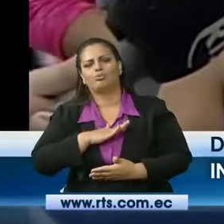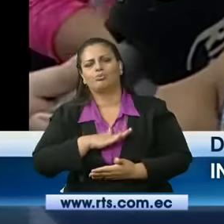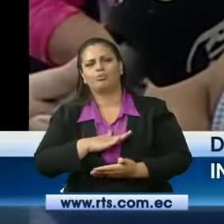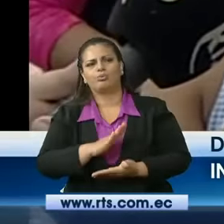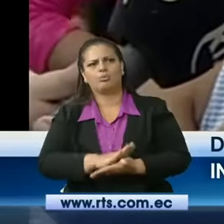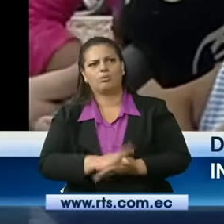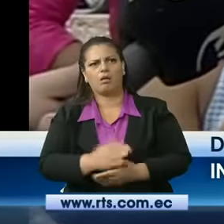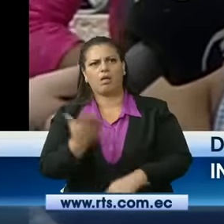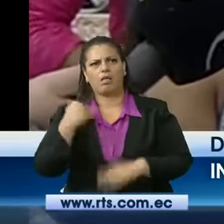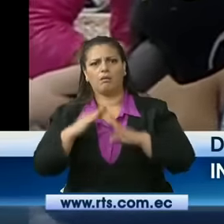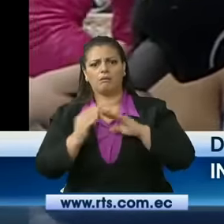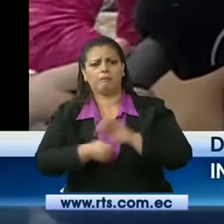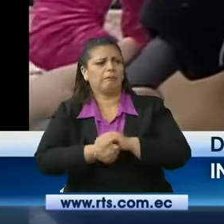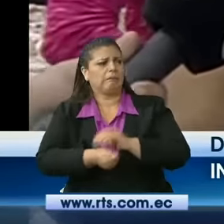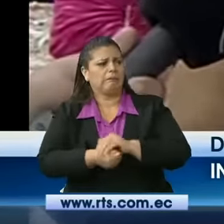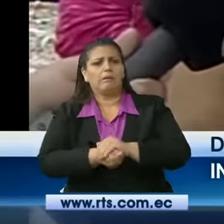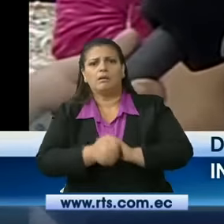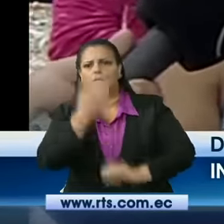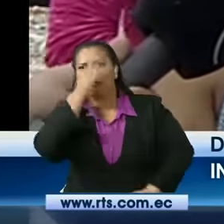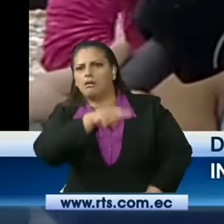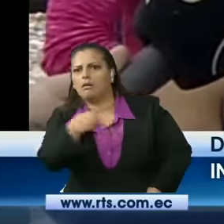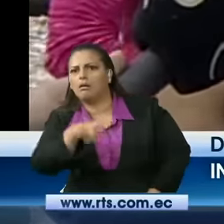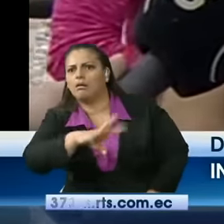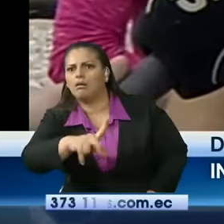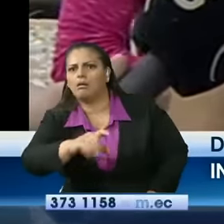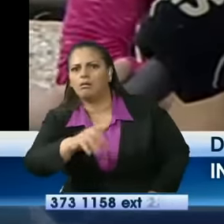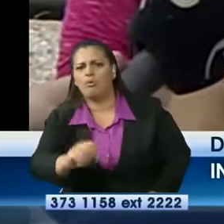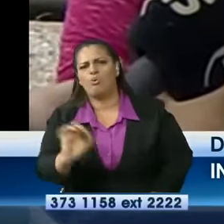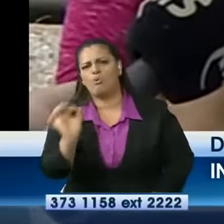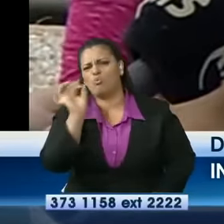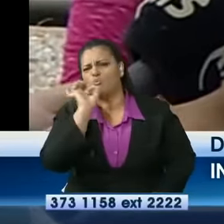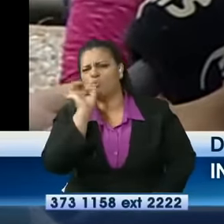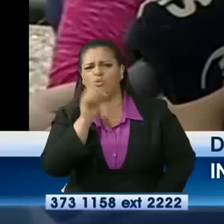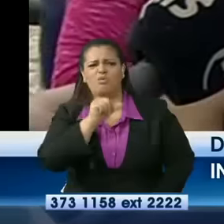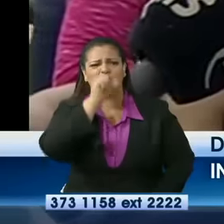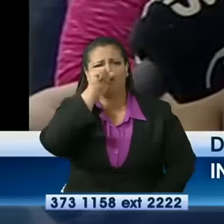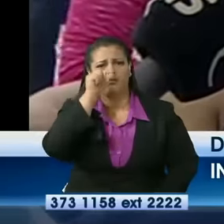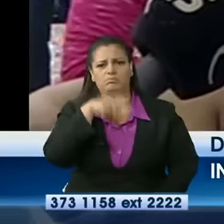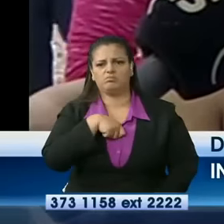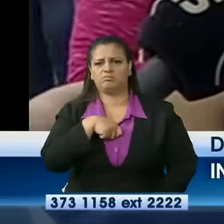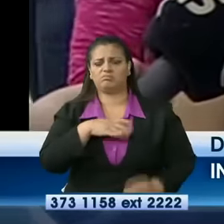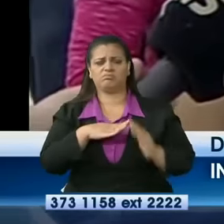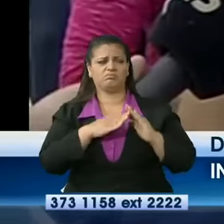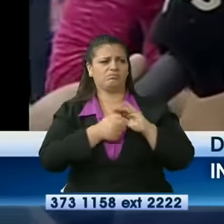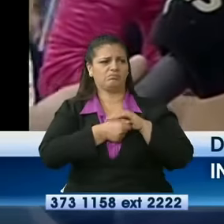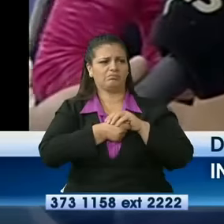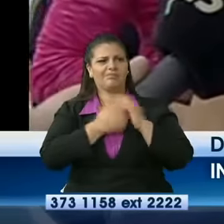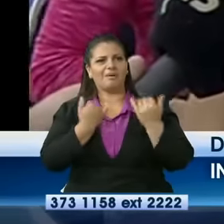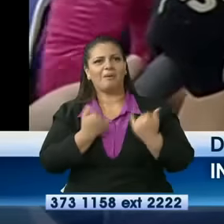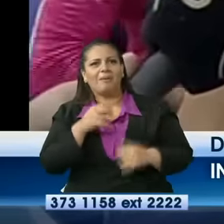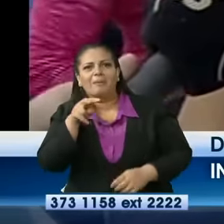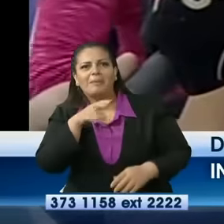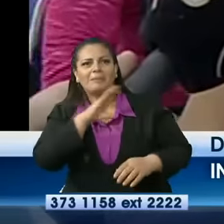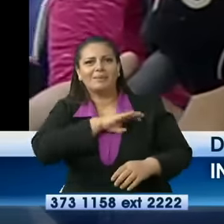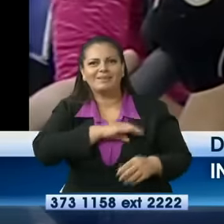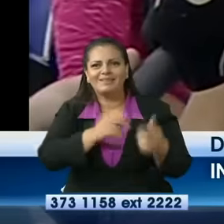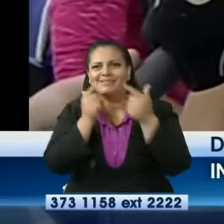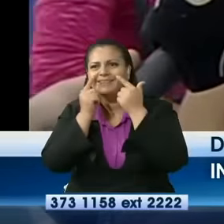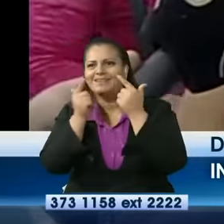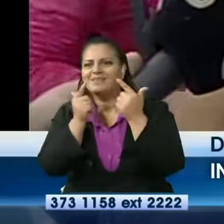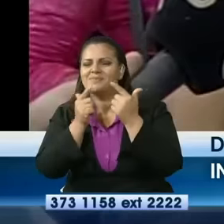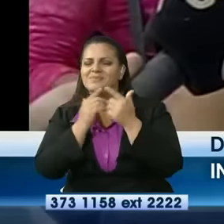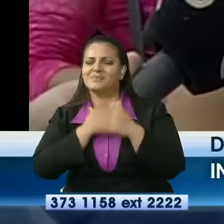salir porque en la esquina estaban robando. O si no, los consumidores. Uh-huh. Ya, pues ahorita estamos tranquilos, sí, ya estamos un poquito más